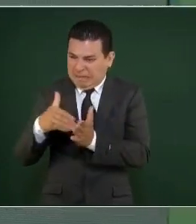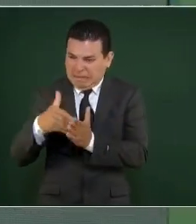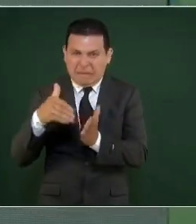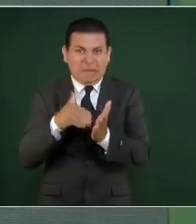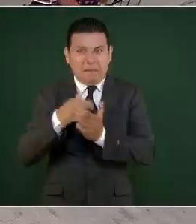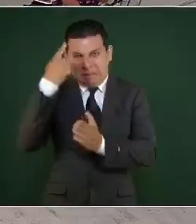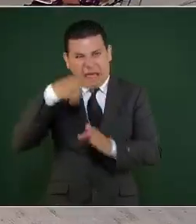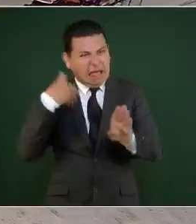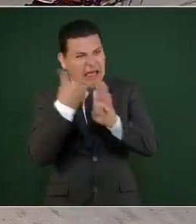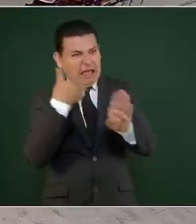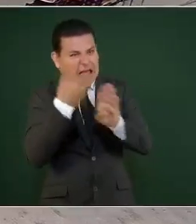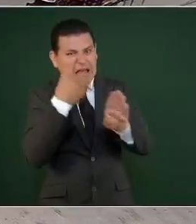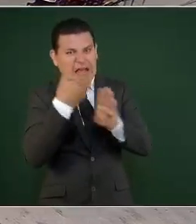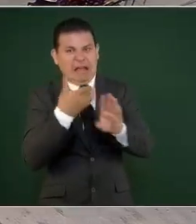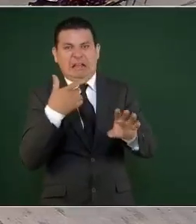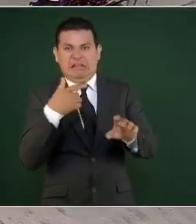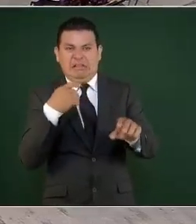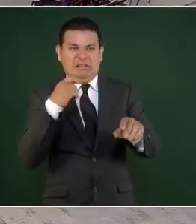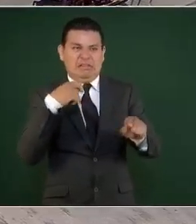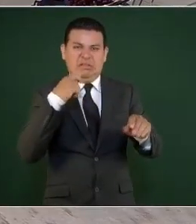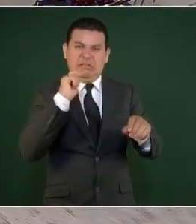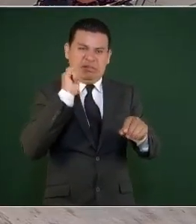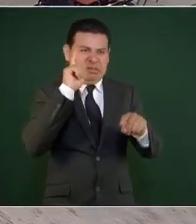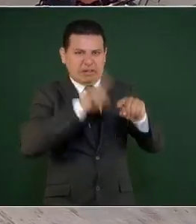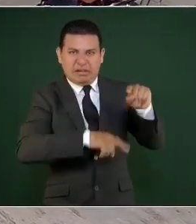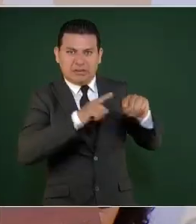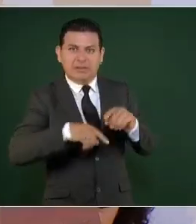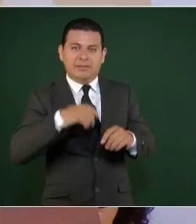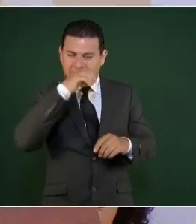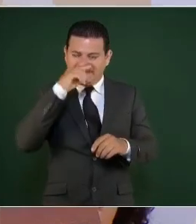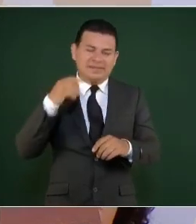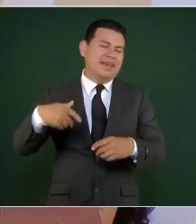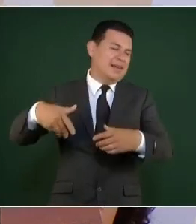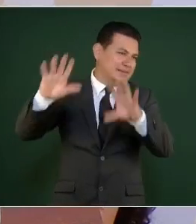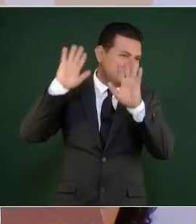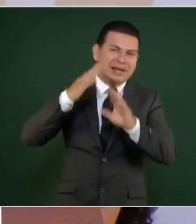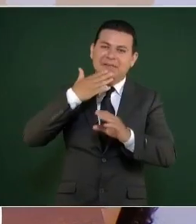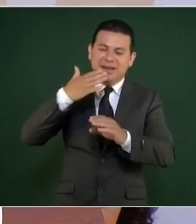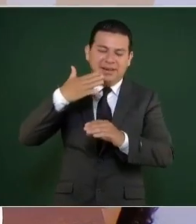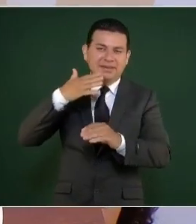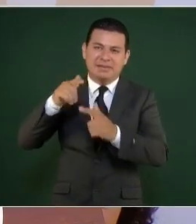traer a puro sabiondo lumbreras, ¿no?,